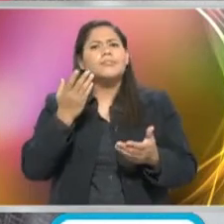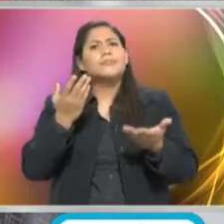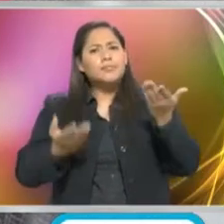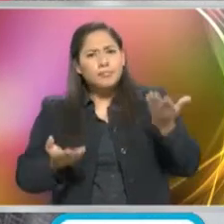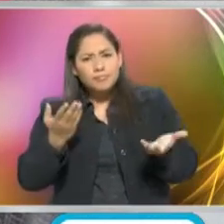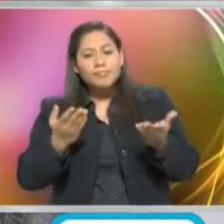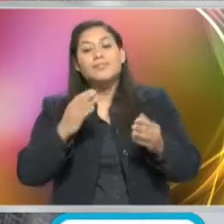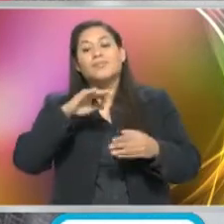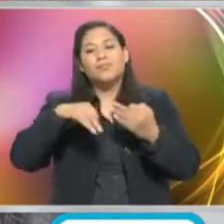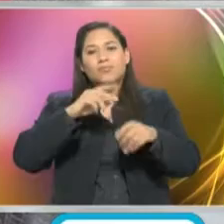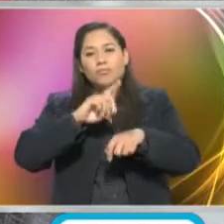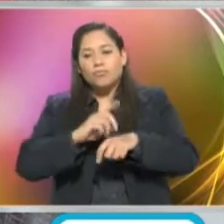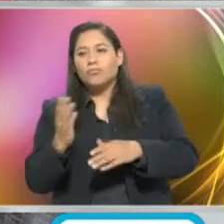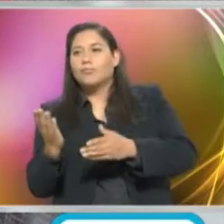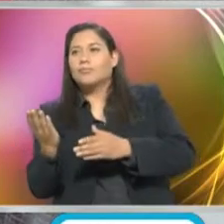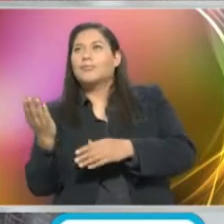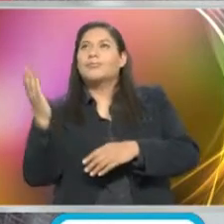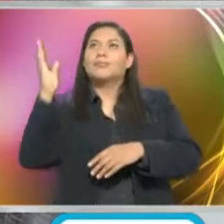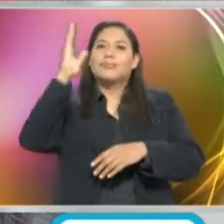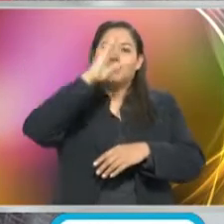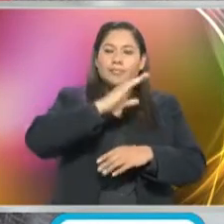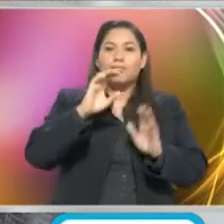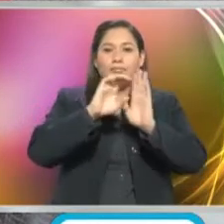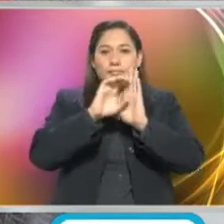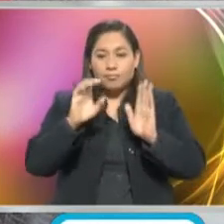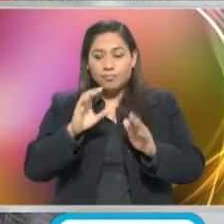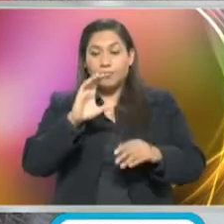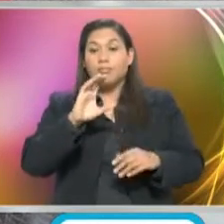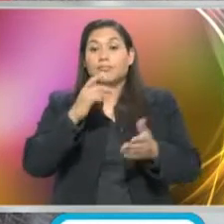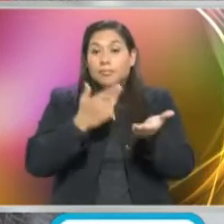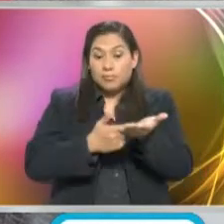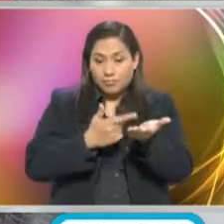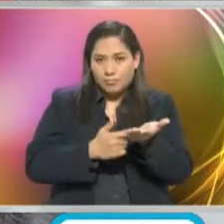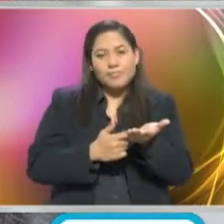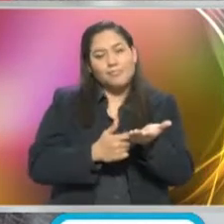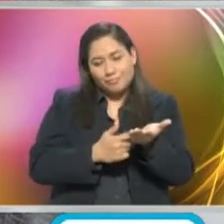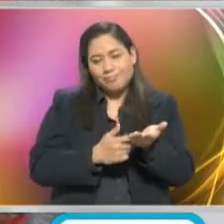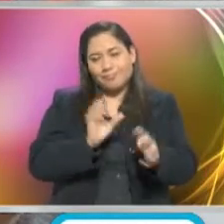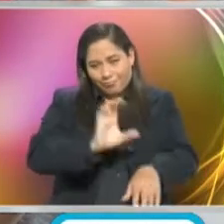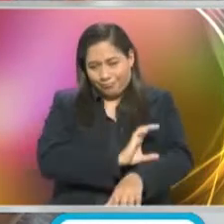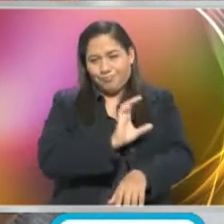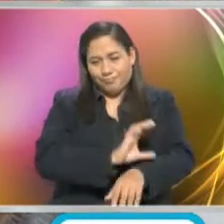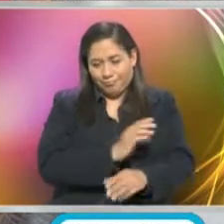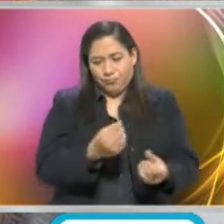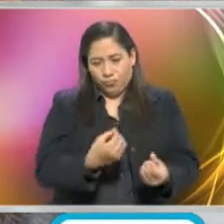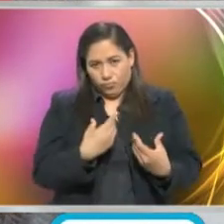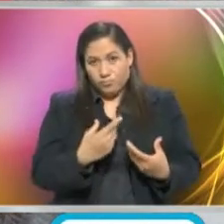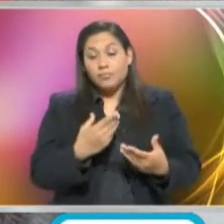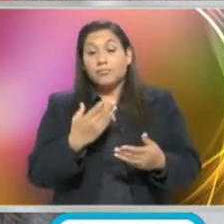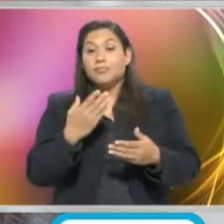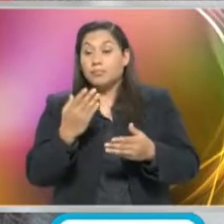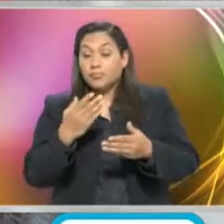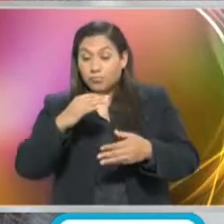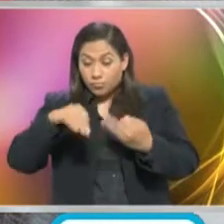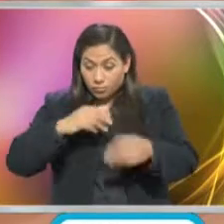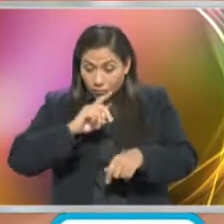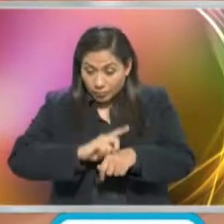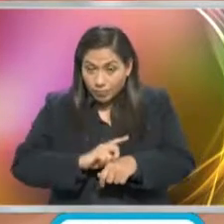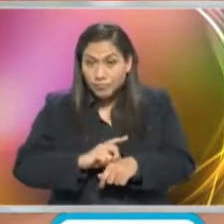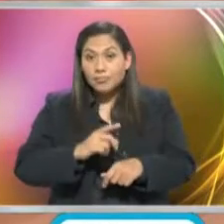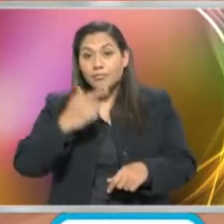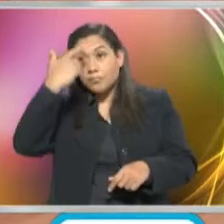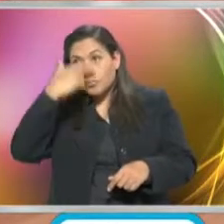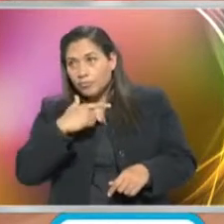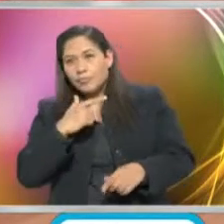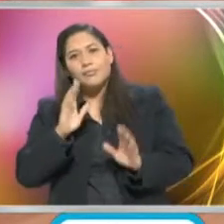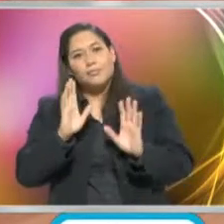todo tu día. Entonces, Ajá. por decir, los carbohidratos definitivamente aportan energía. Y si los vamos a pasar durante el día, pues entonces en la cena ya